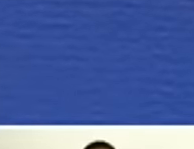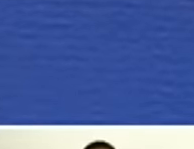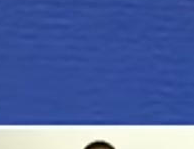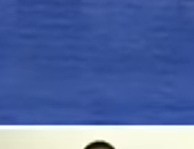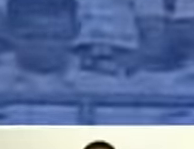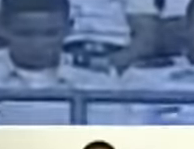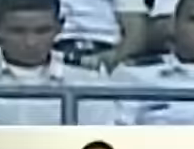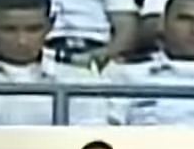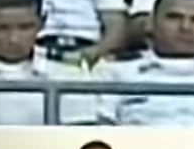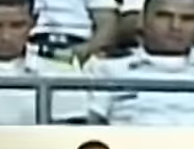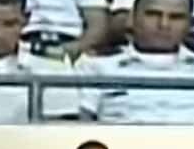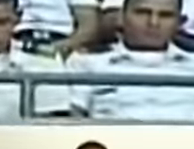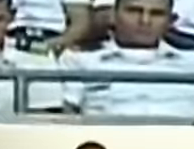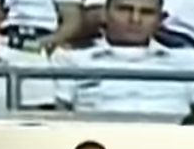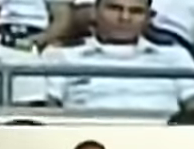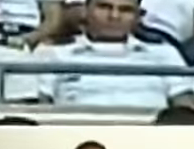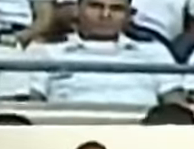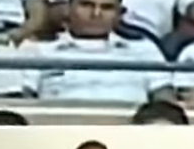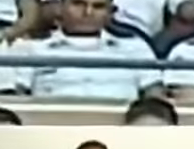Ha sido un proceso